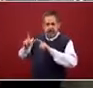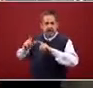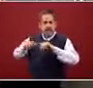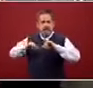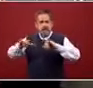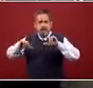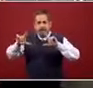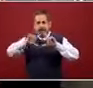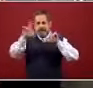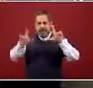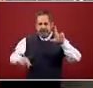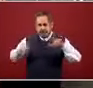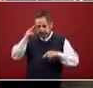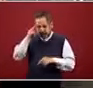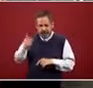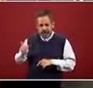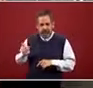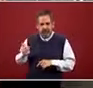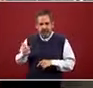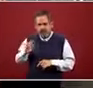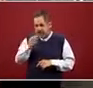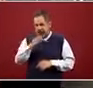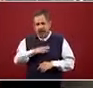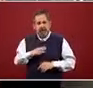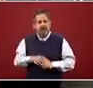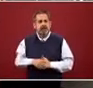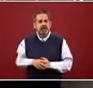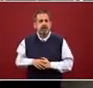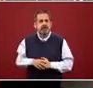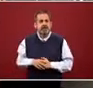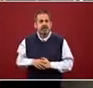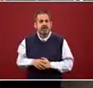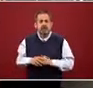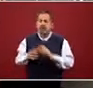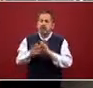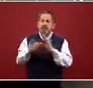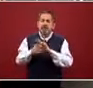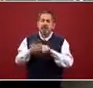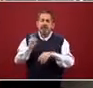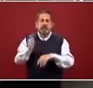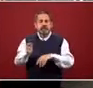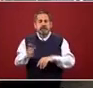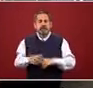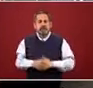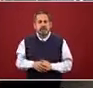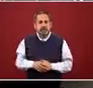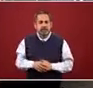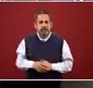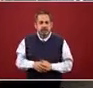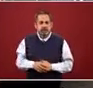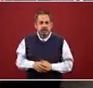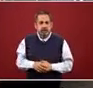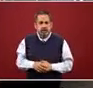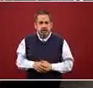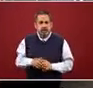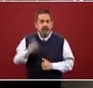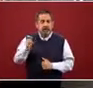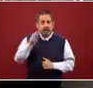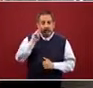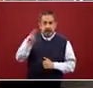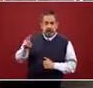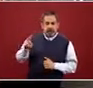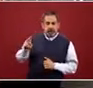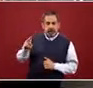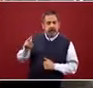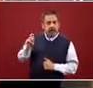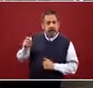de México, tres, es lo que señalé y señalamos todos los días, lo que se ve en el